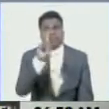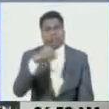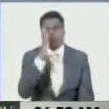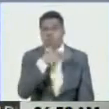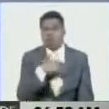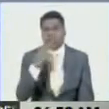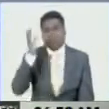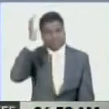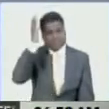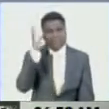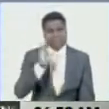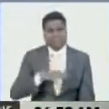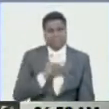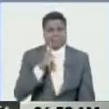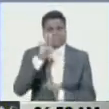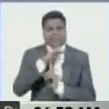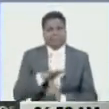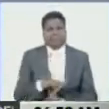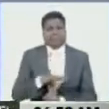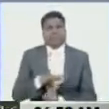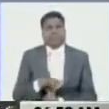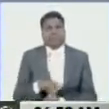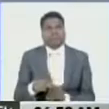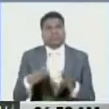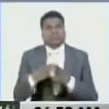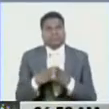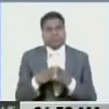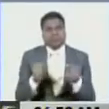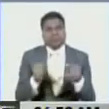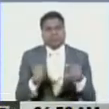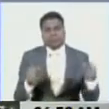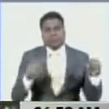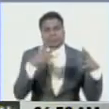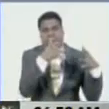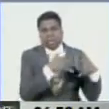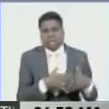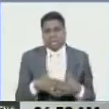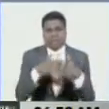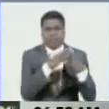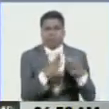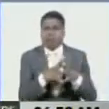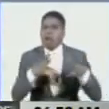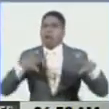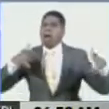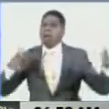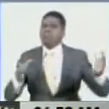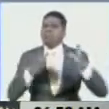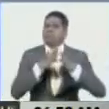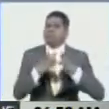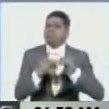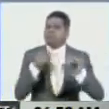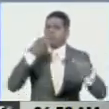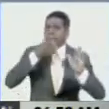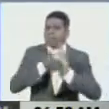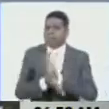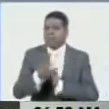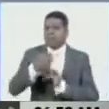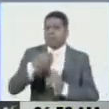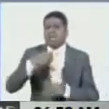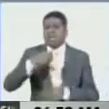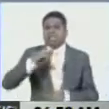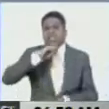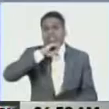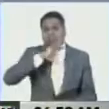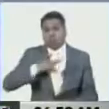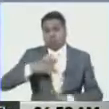pudiésemos resistir. Se trata del imperio más colosal y más grande que ha existido en toda la historia de la humanidad y que ahora se enfila en contra de